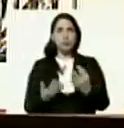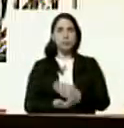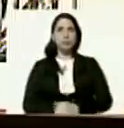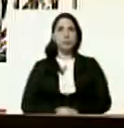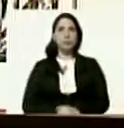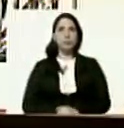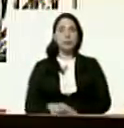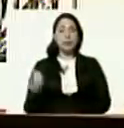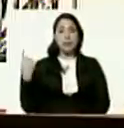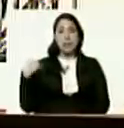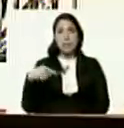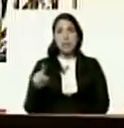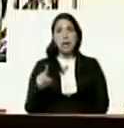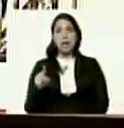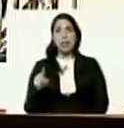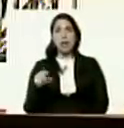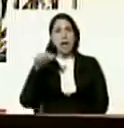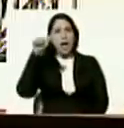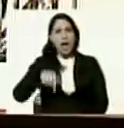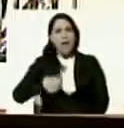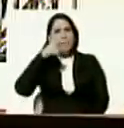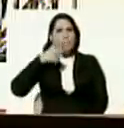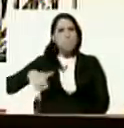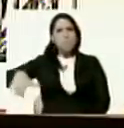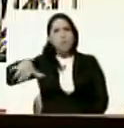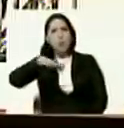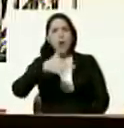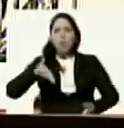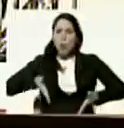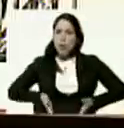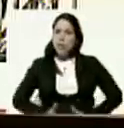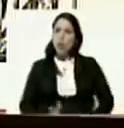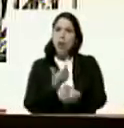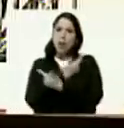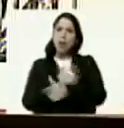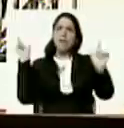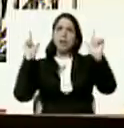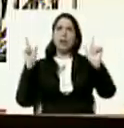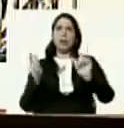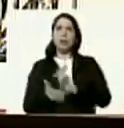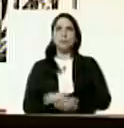que tiene este pueblo hijo de los libertadores,